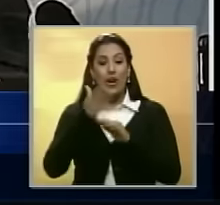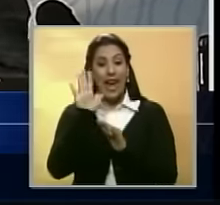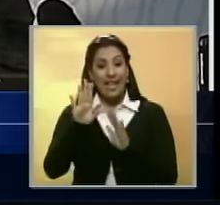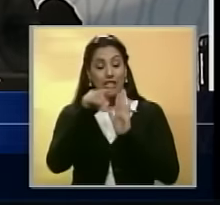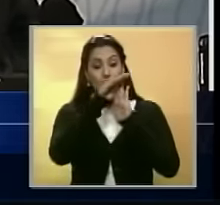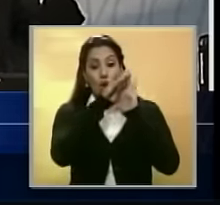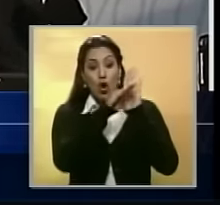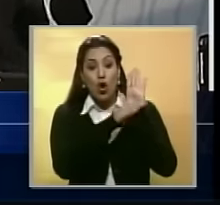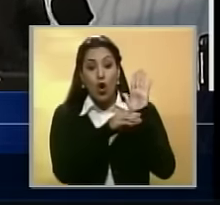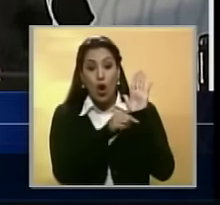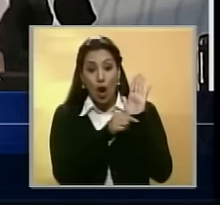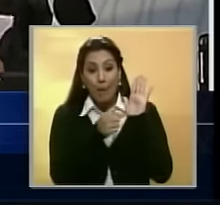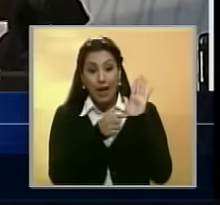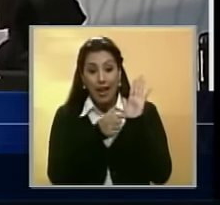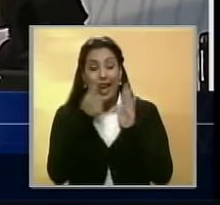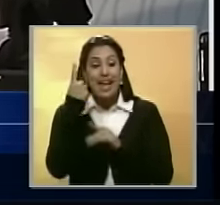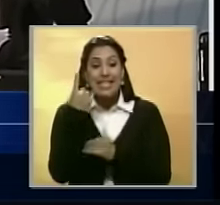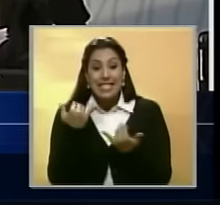al reglamento vigente